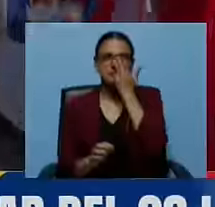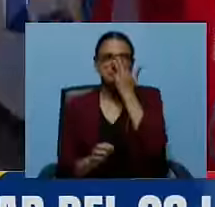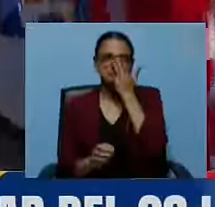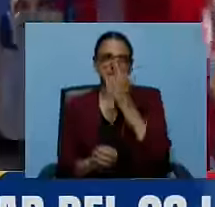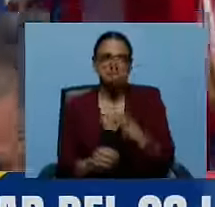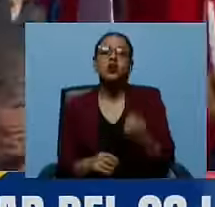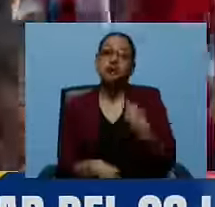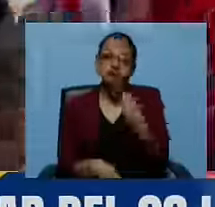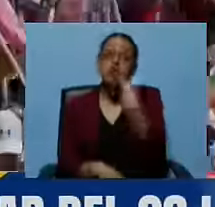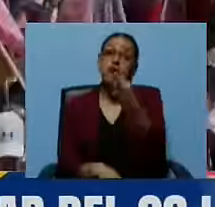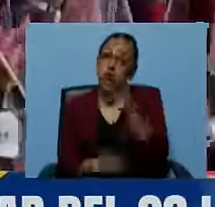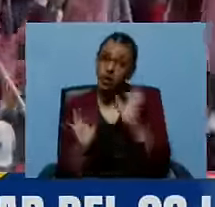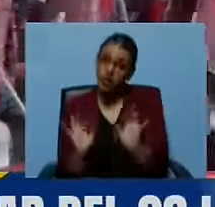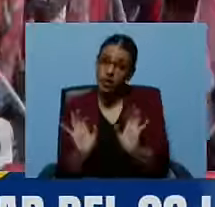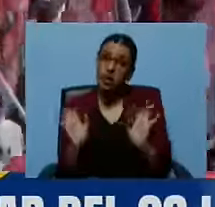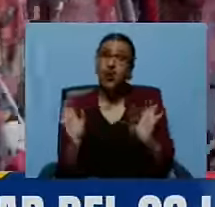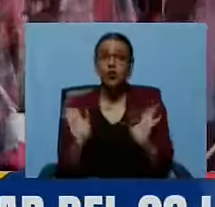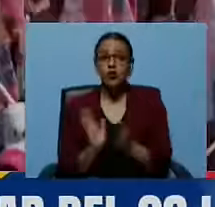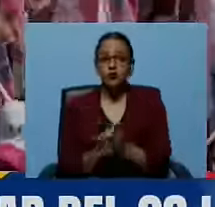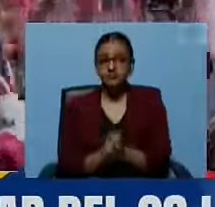Lo estoy diciendo.